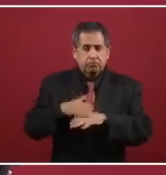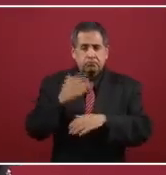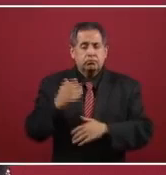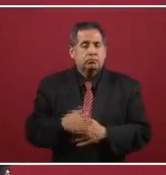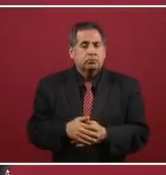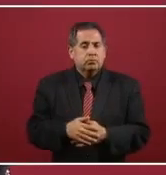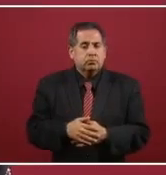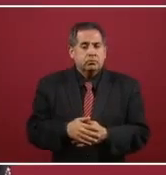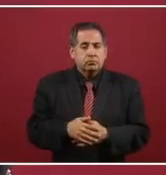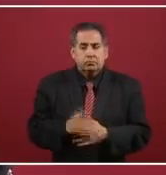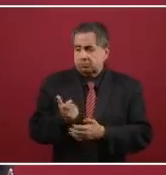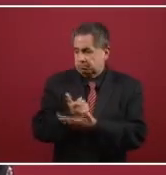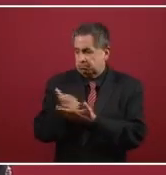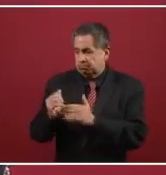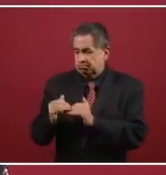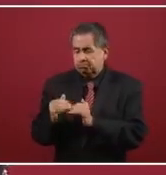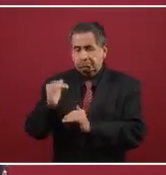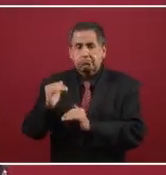está arriba,